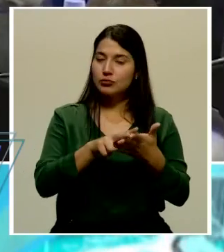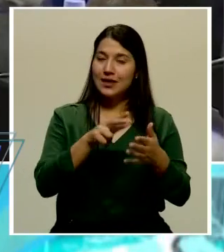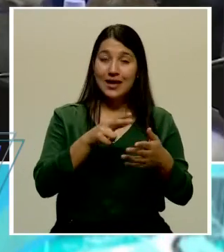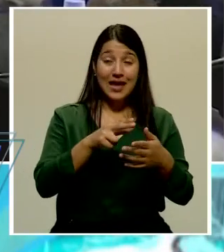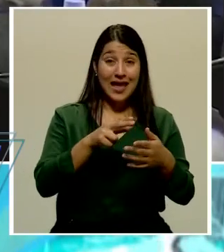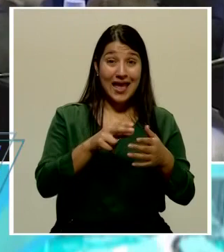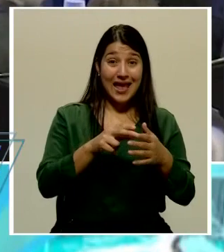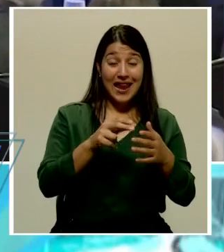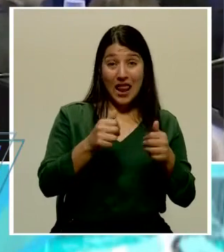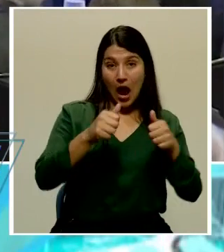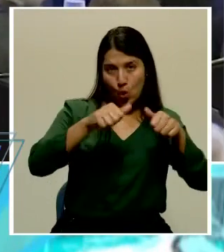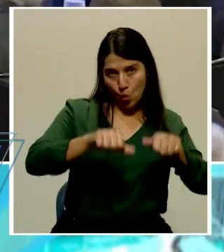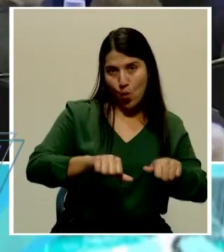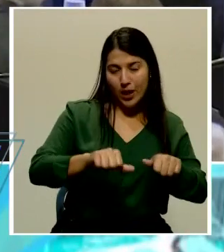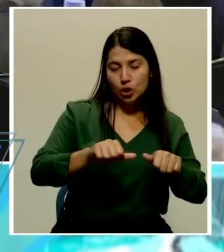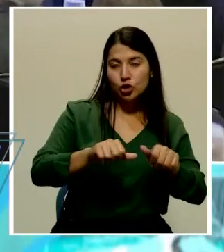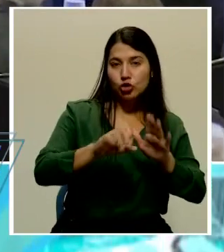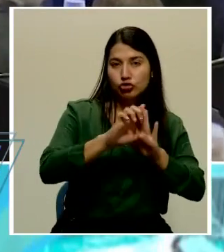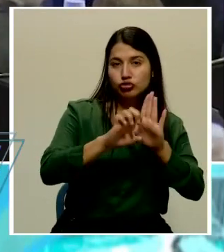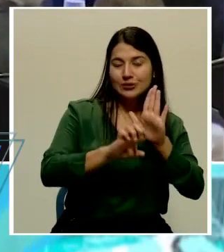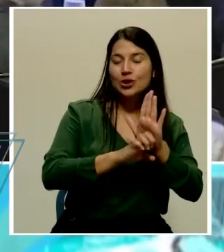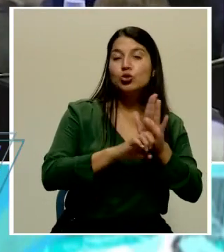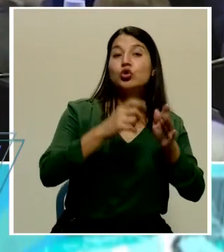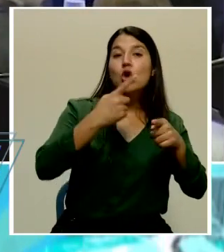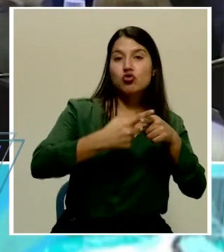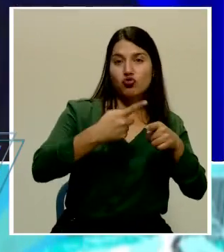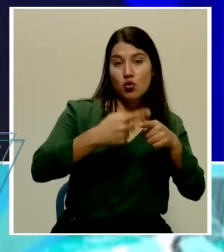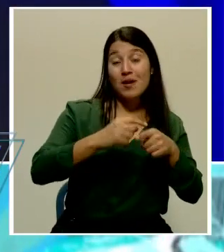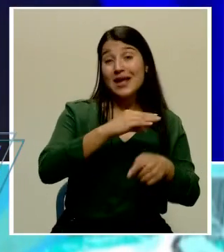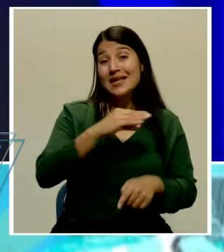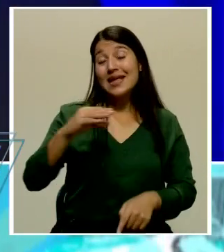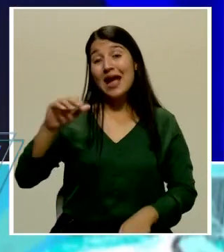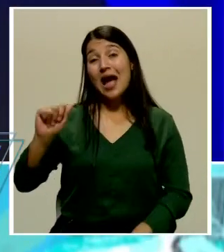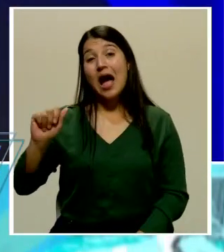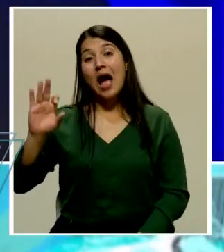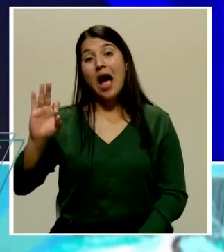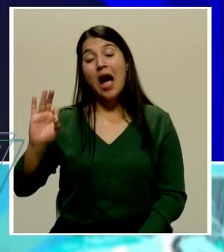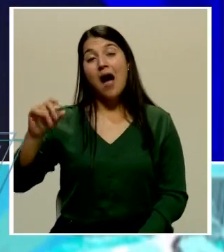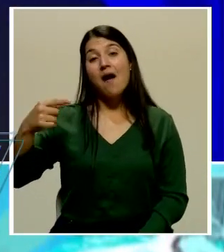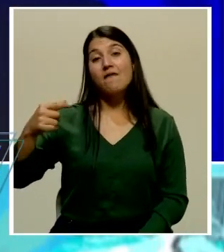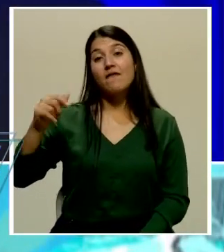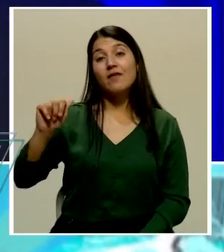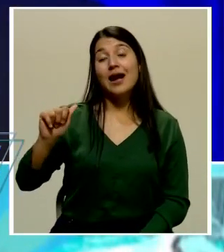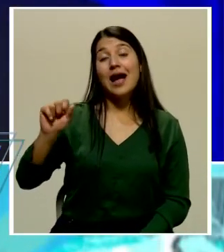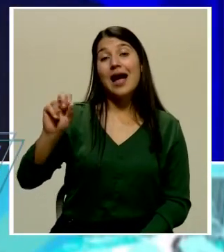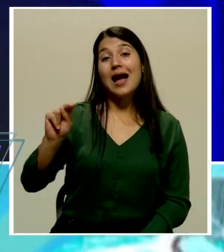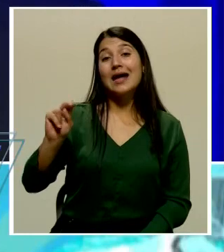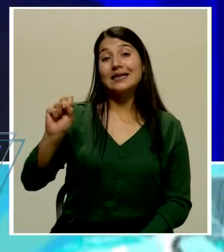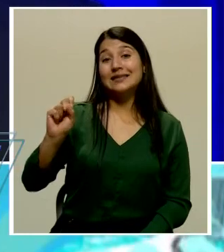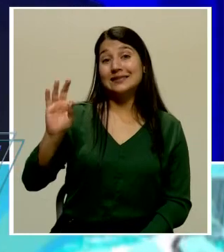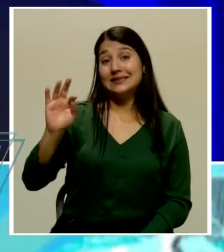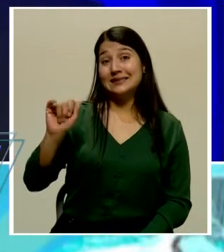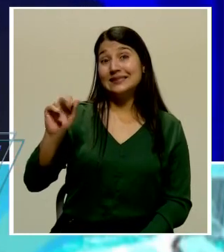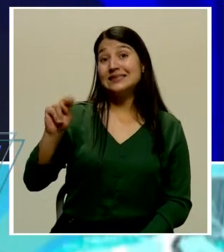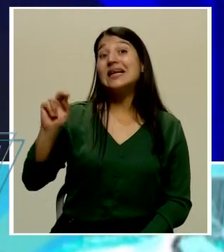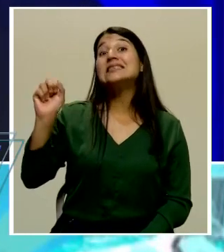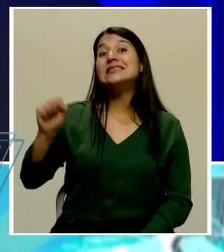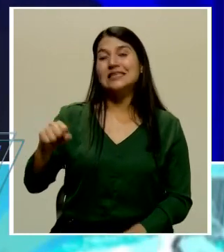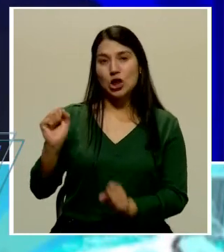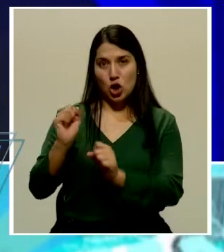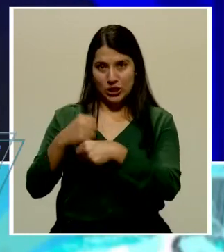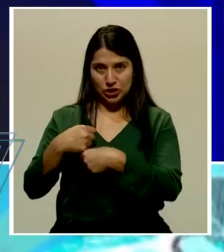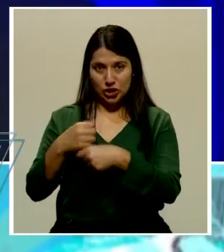como Afganistán sí lo hizo y lo que se está investigando son los crímenes ocurridos en Afganistán, cualquier